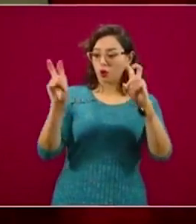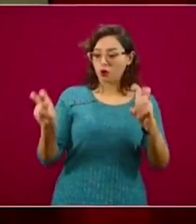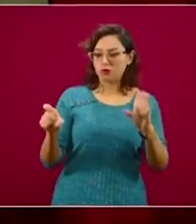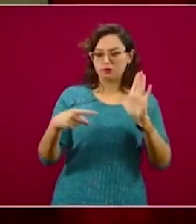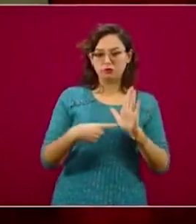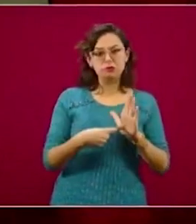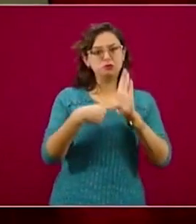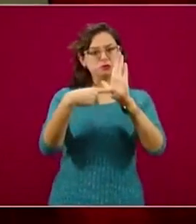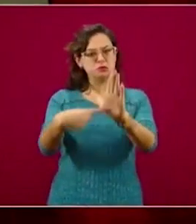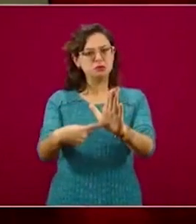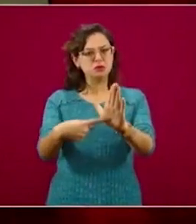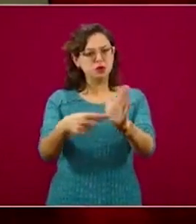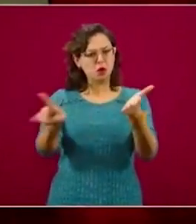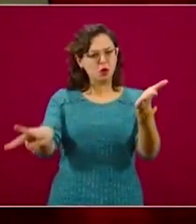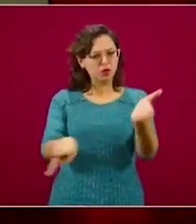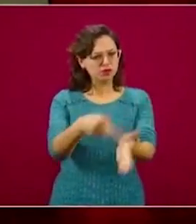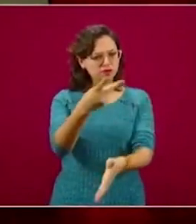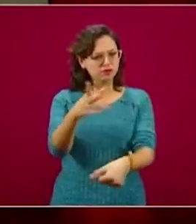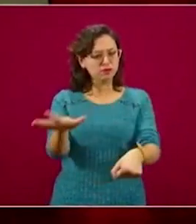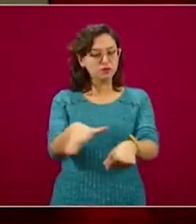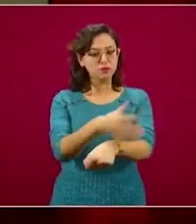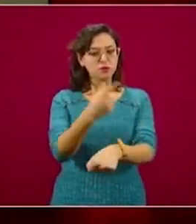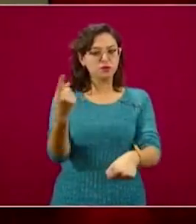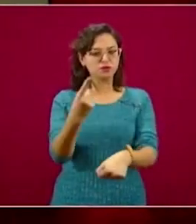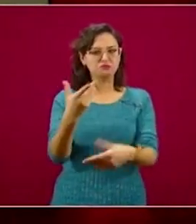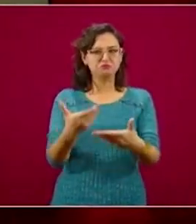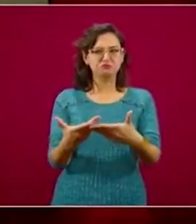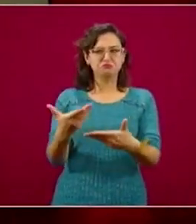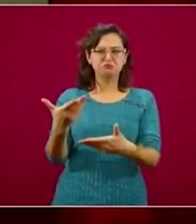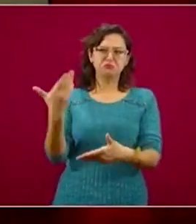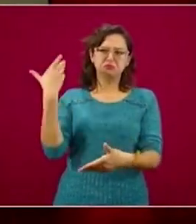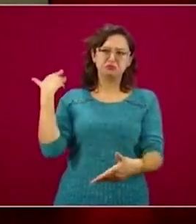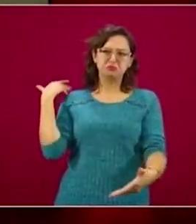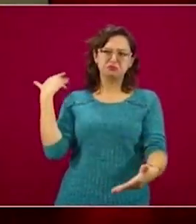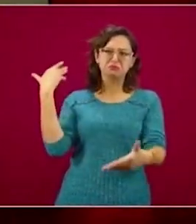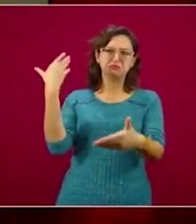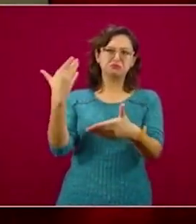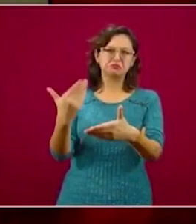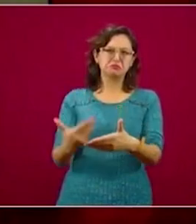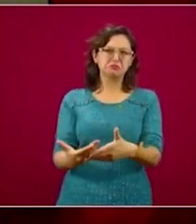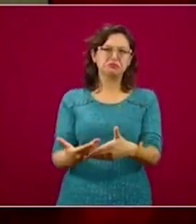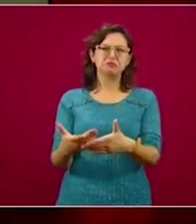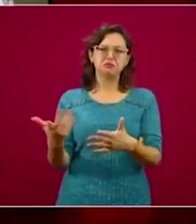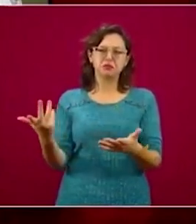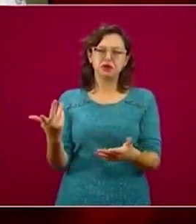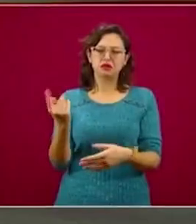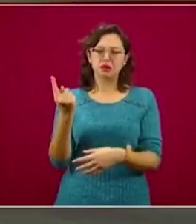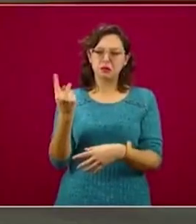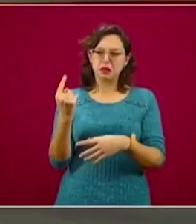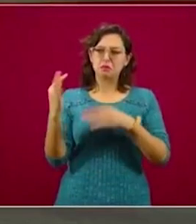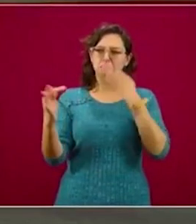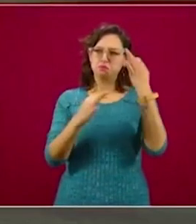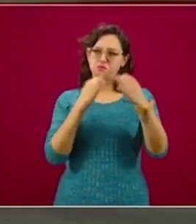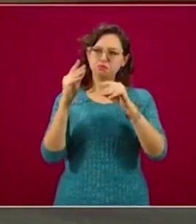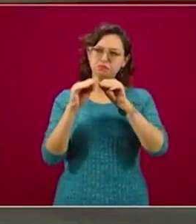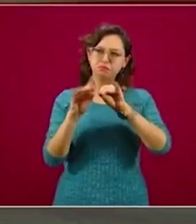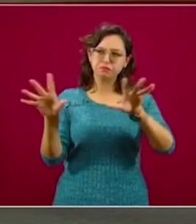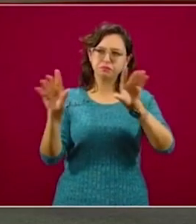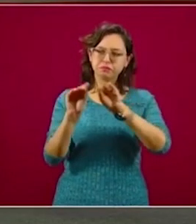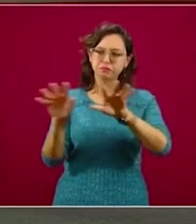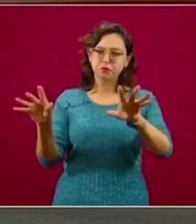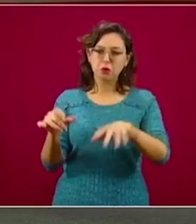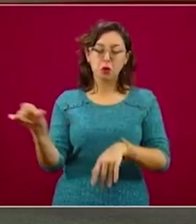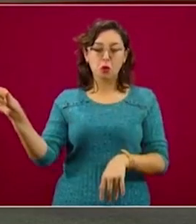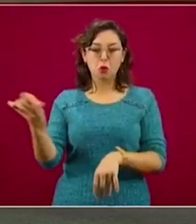este spot, este comercial que estuvo al aire y que ha estado al aire ya desde hace varios meses? El Día de